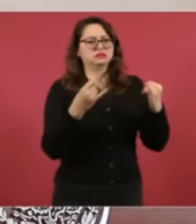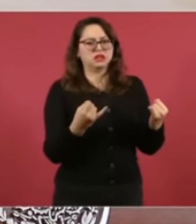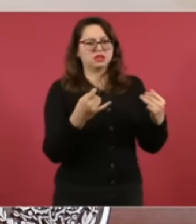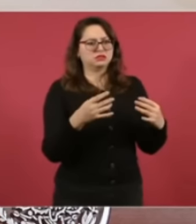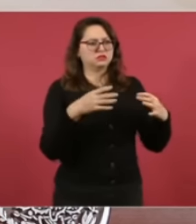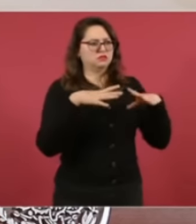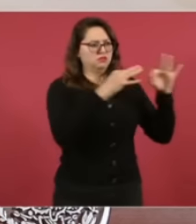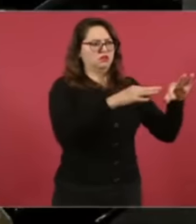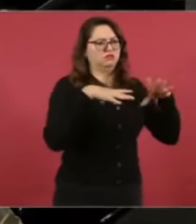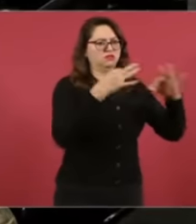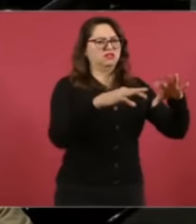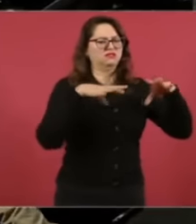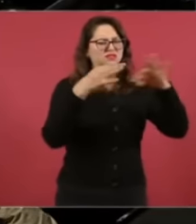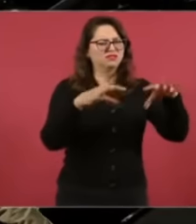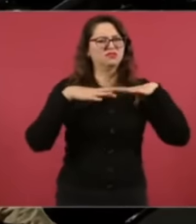si no es que más,